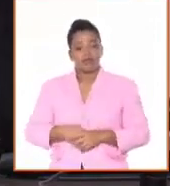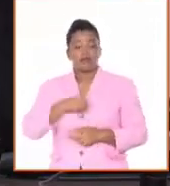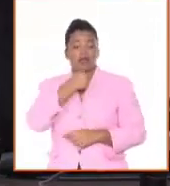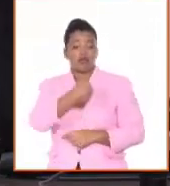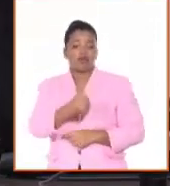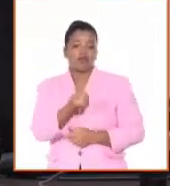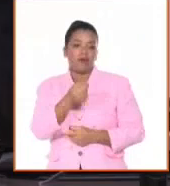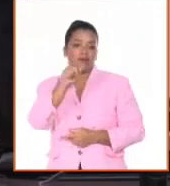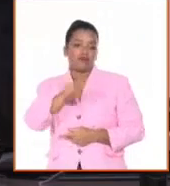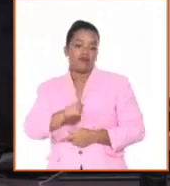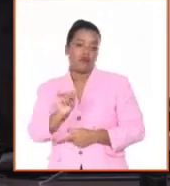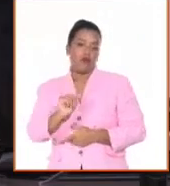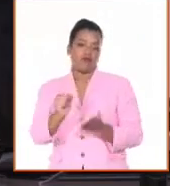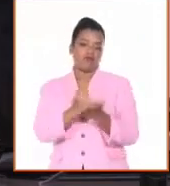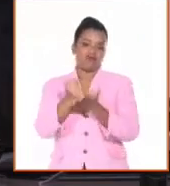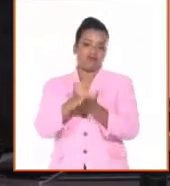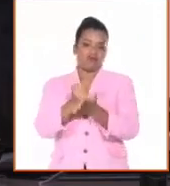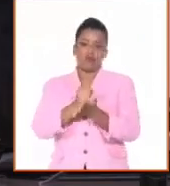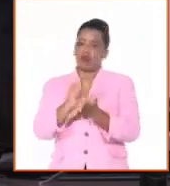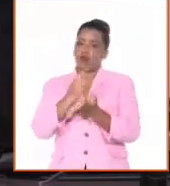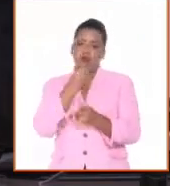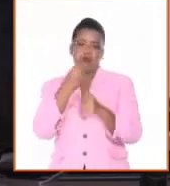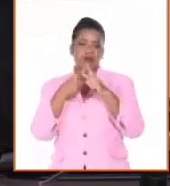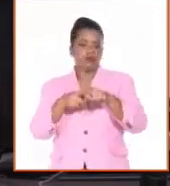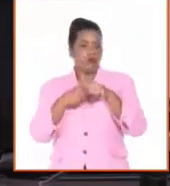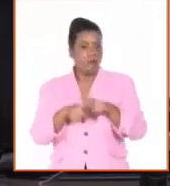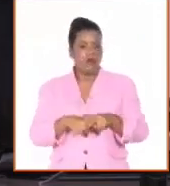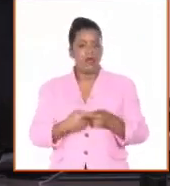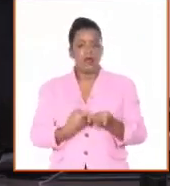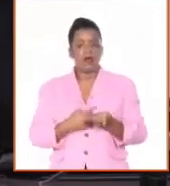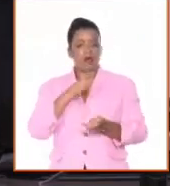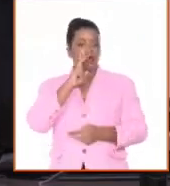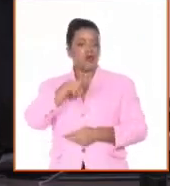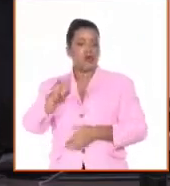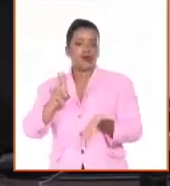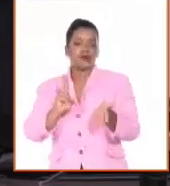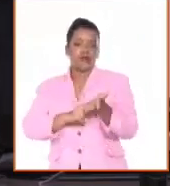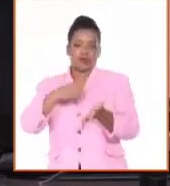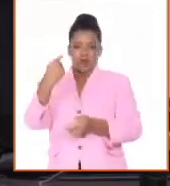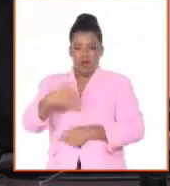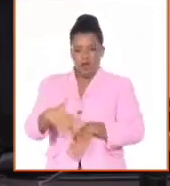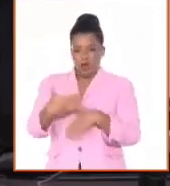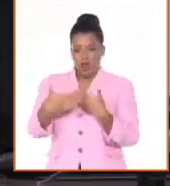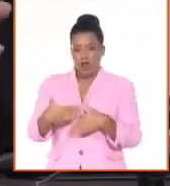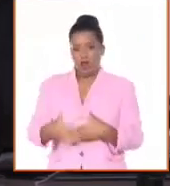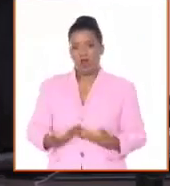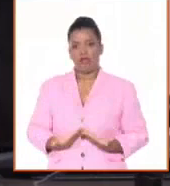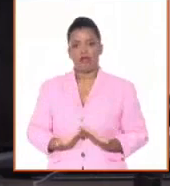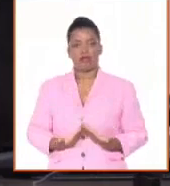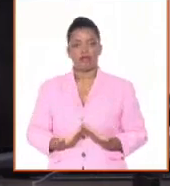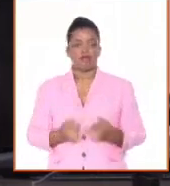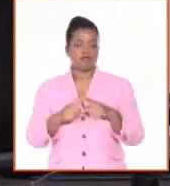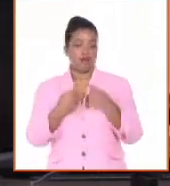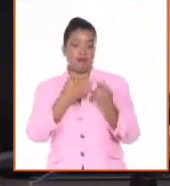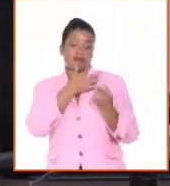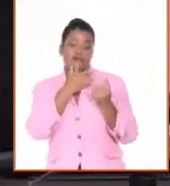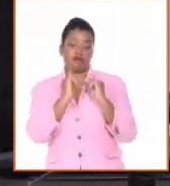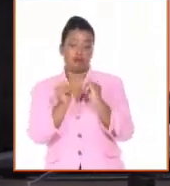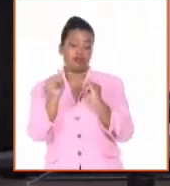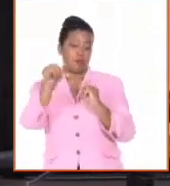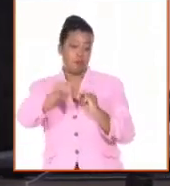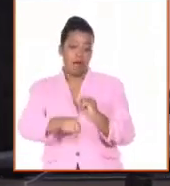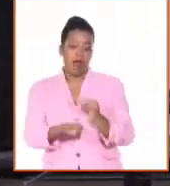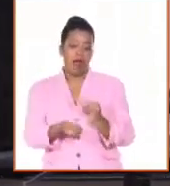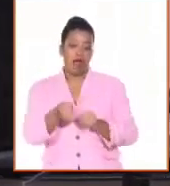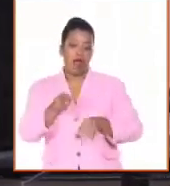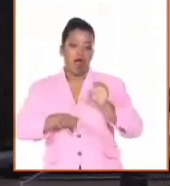que regresar a buscar a buscar el sello o en otros casos no se ha ido con la información y se ha tenido A lo mejor ha estado corriendo tres cuatro días detrás de un sello